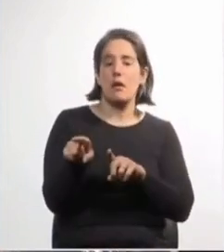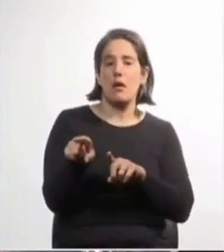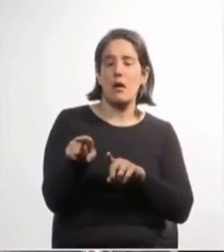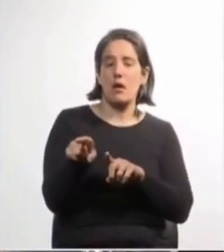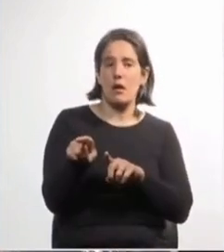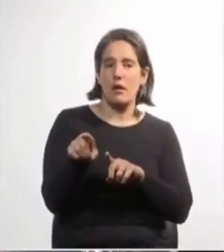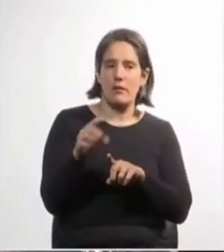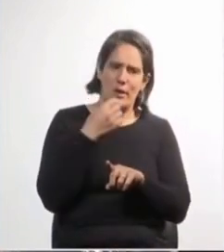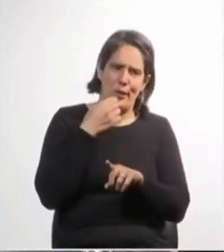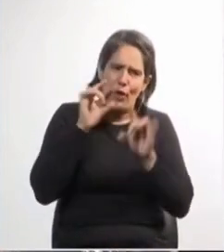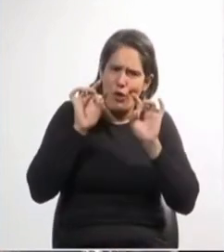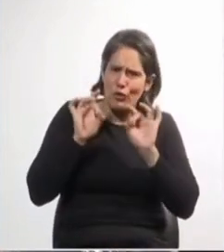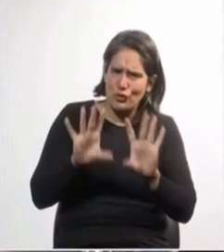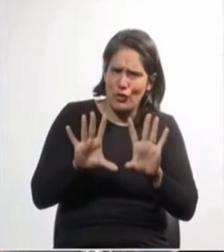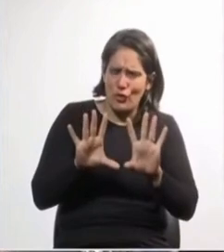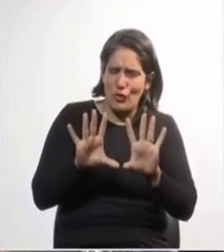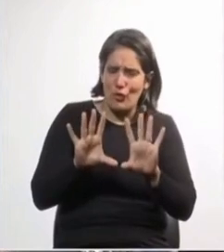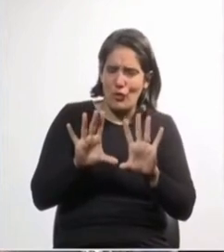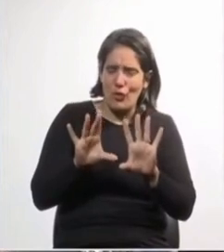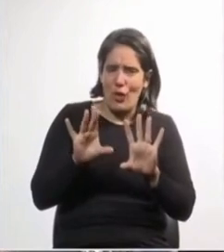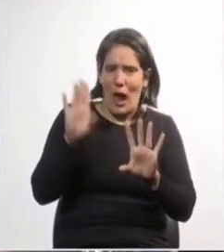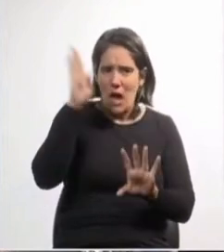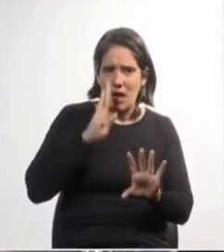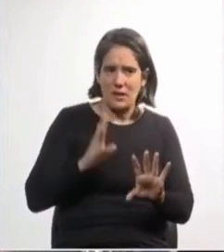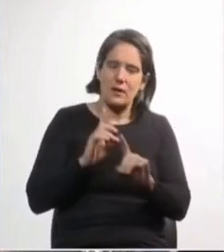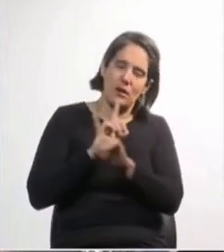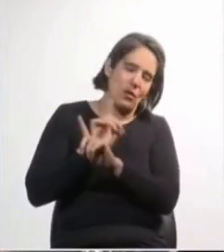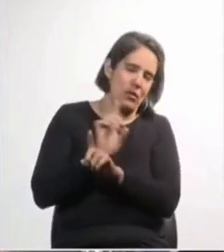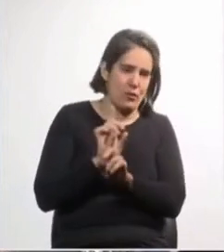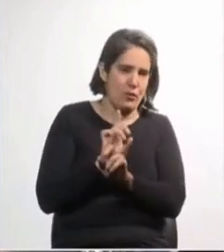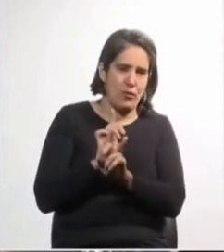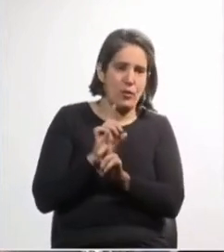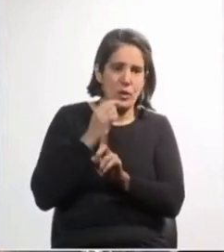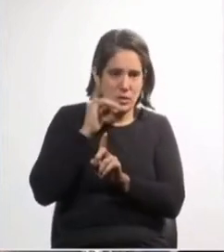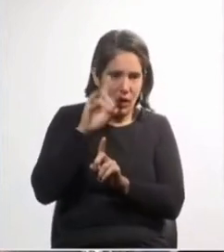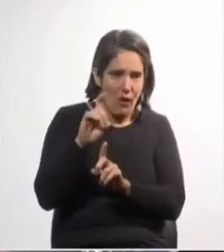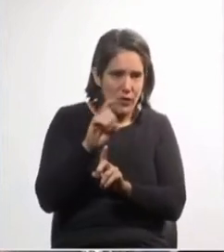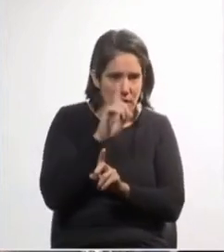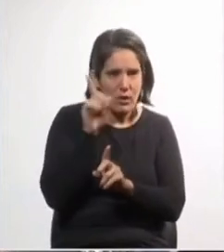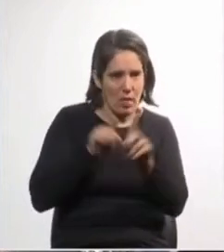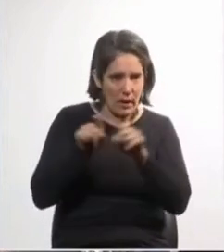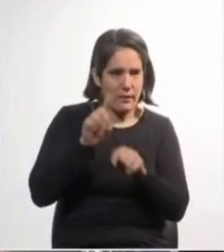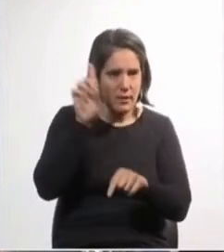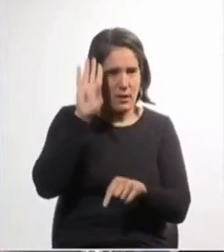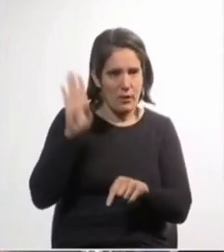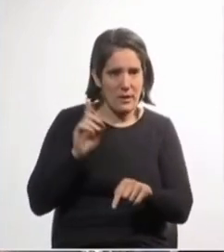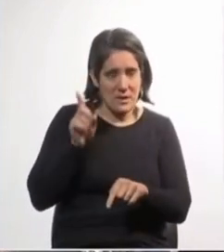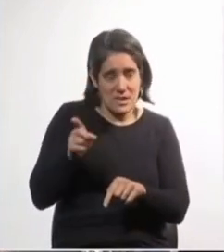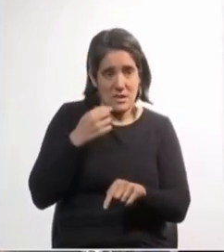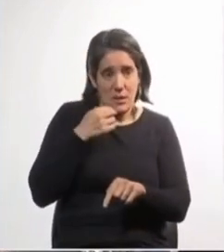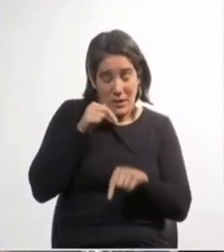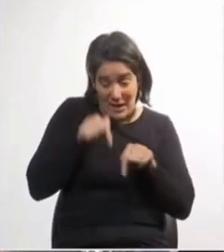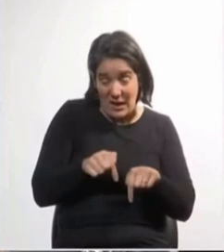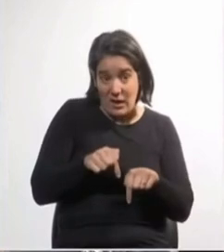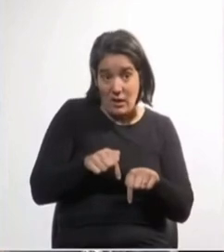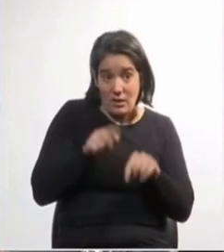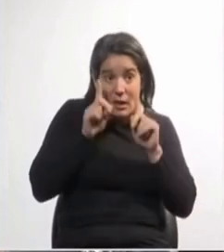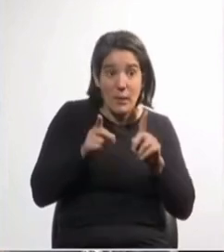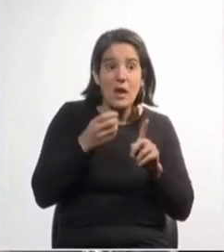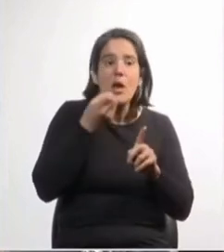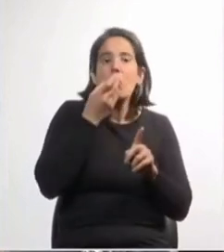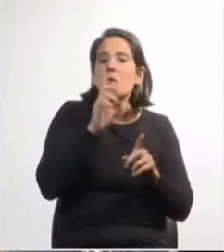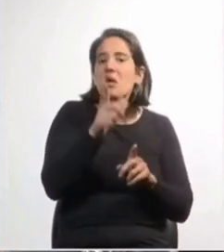Y ya no me refiero solo a la situación de Argentina, obviamente hay un deterioro en la competitividad general porque no hay agenda